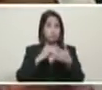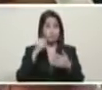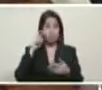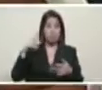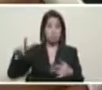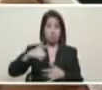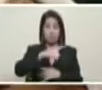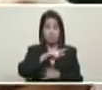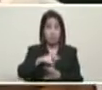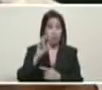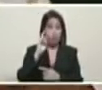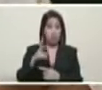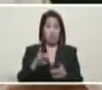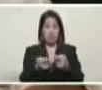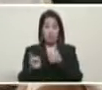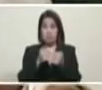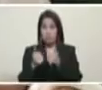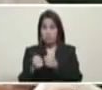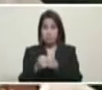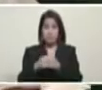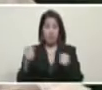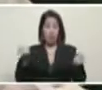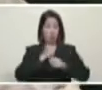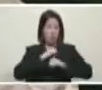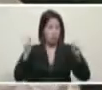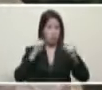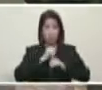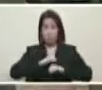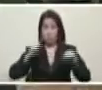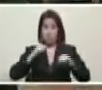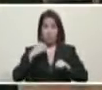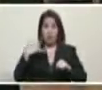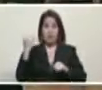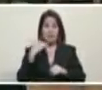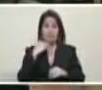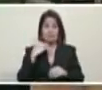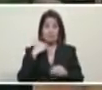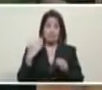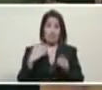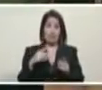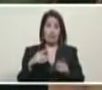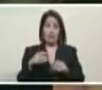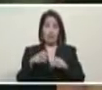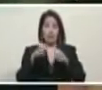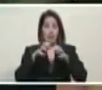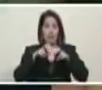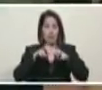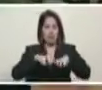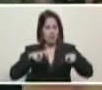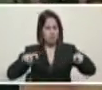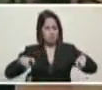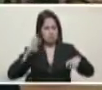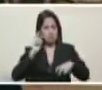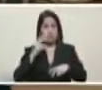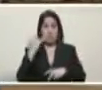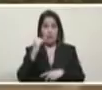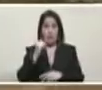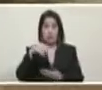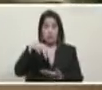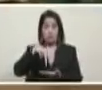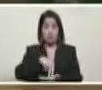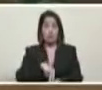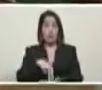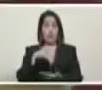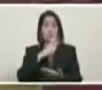evento. Las mismas contenían explosivos que estallaron cerca de la tarima presidencial, donde se encontraba la máxima